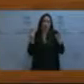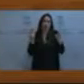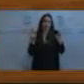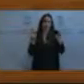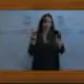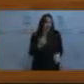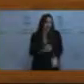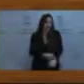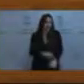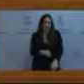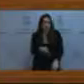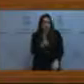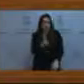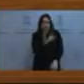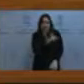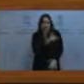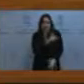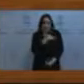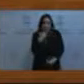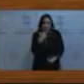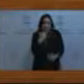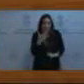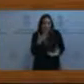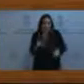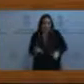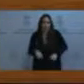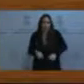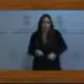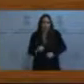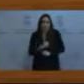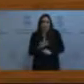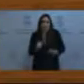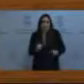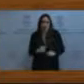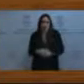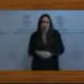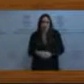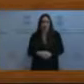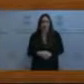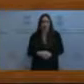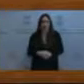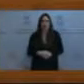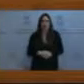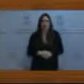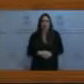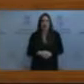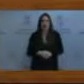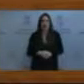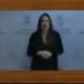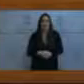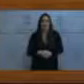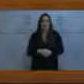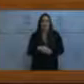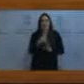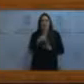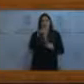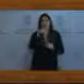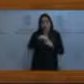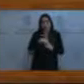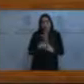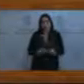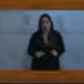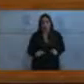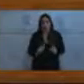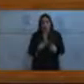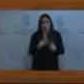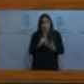costes casi inasumibles. Precisamente, uno de los mayores factores dentro de ese coste es